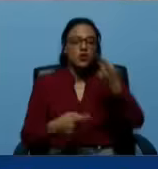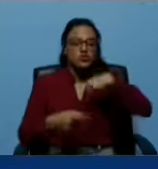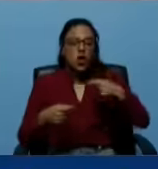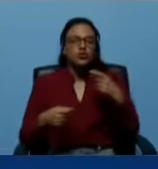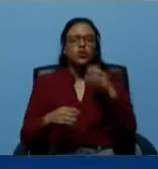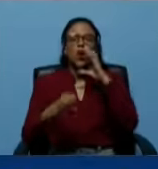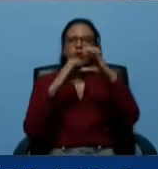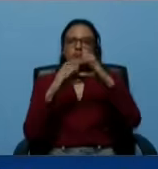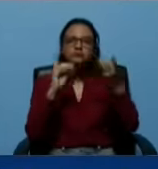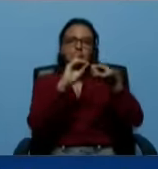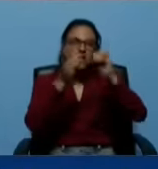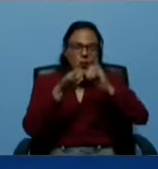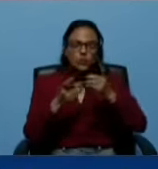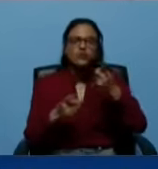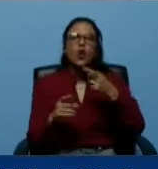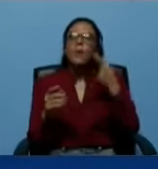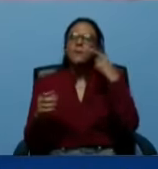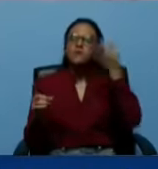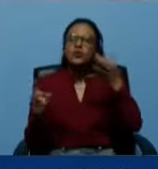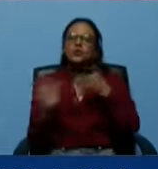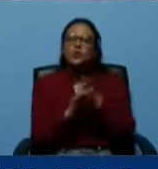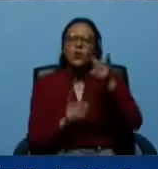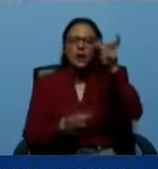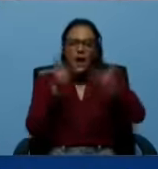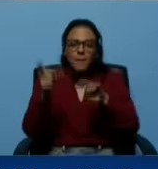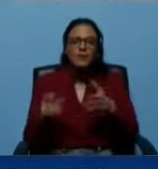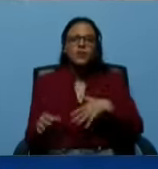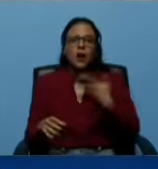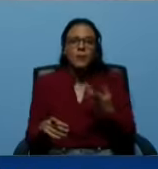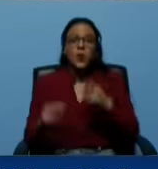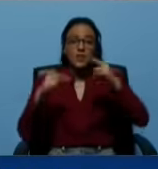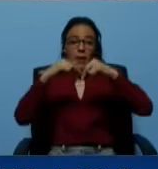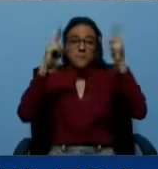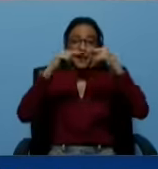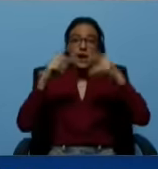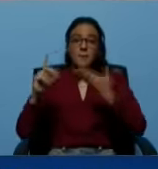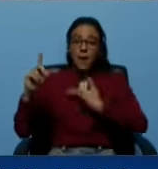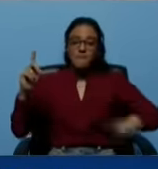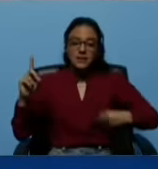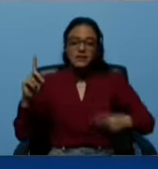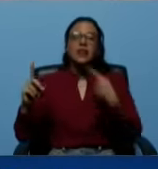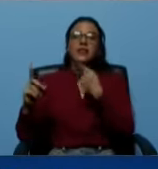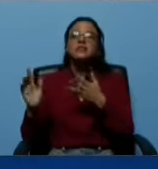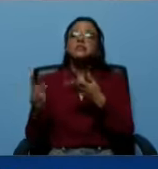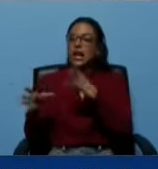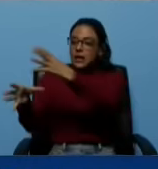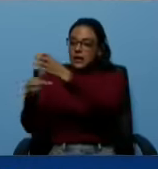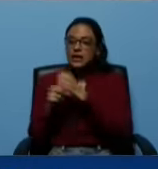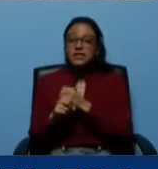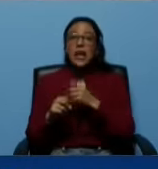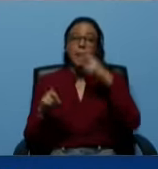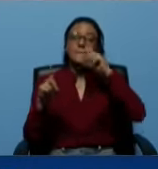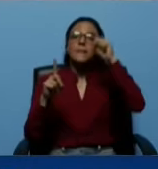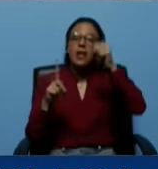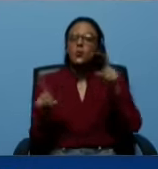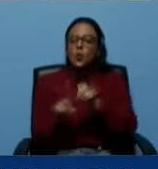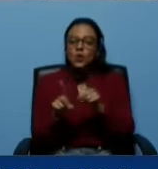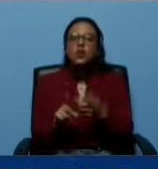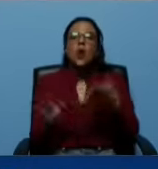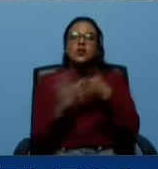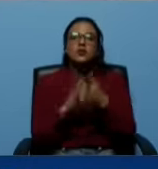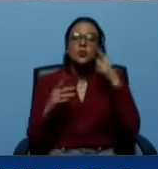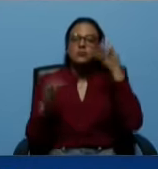y salvoconductos, mientras el presidente de Panamá ofreció un asilo transitorio para el presidente Nicolás Maduro. También